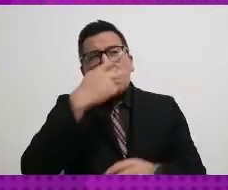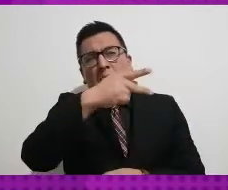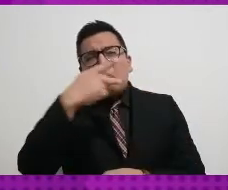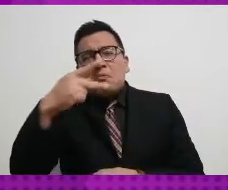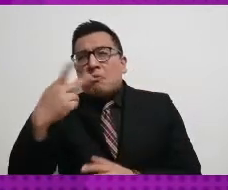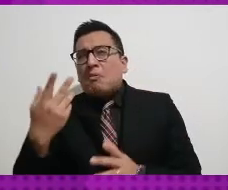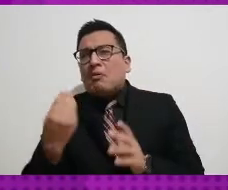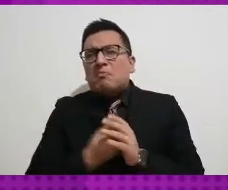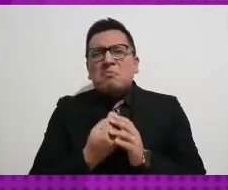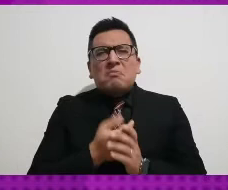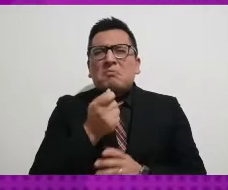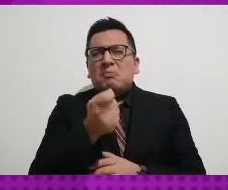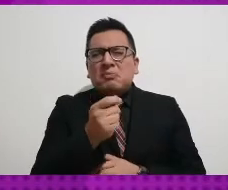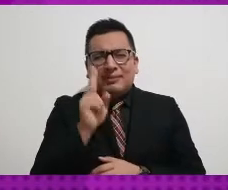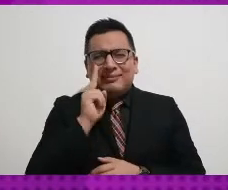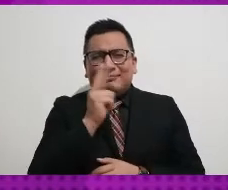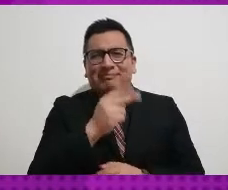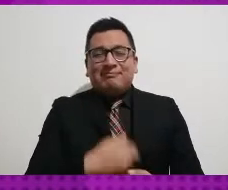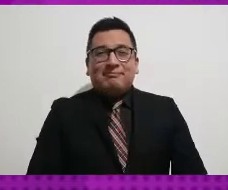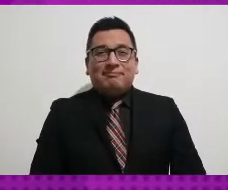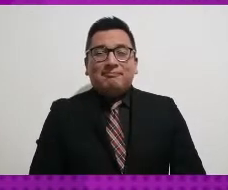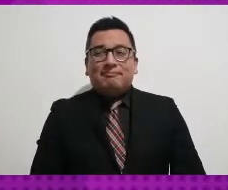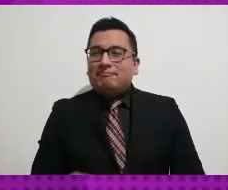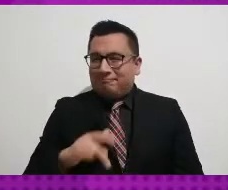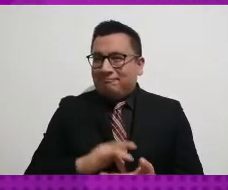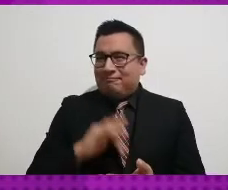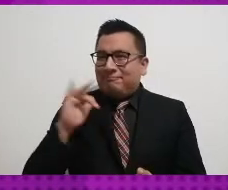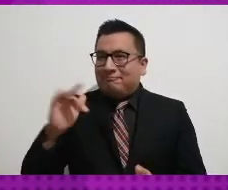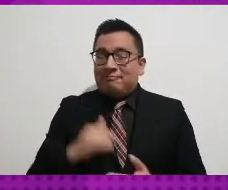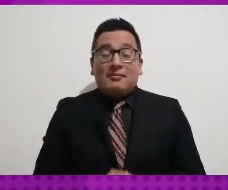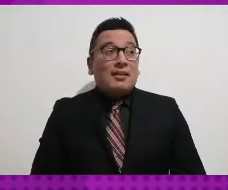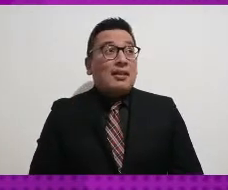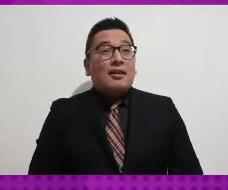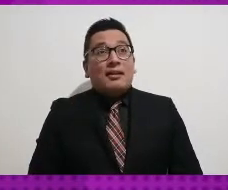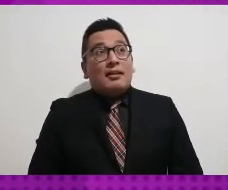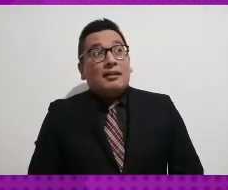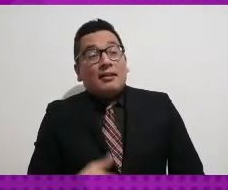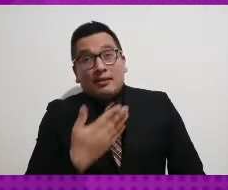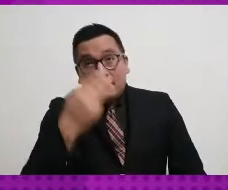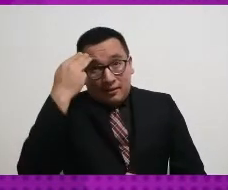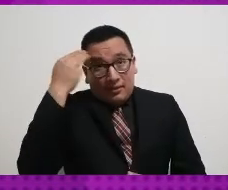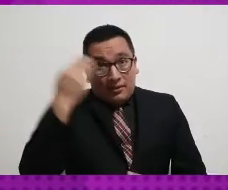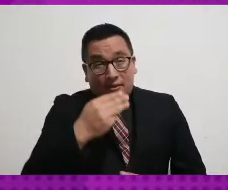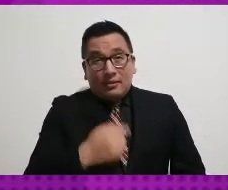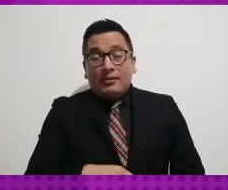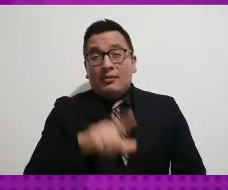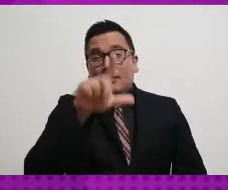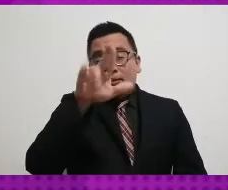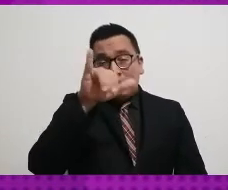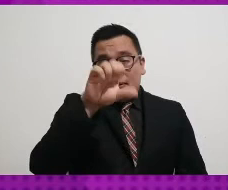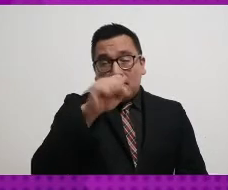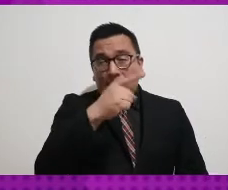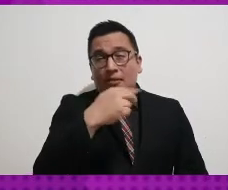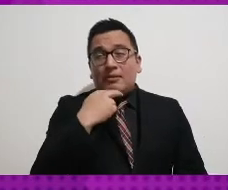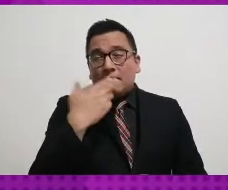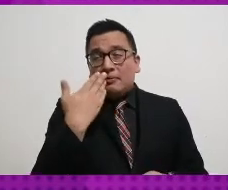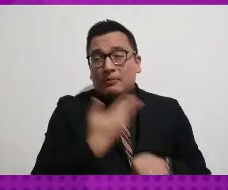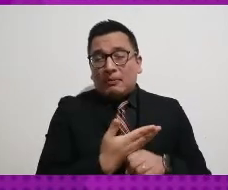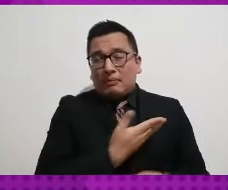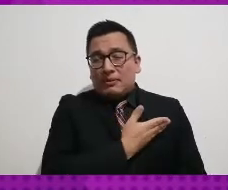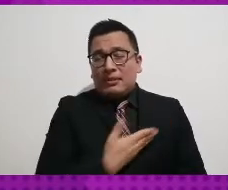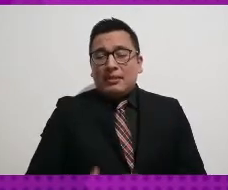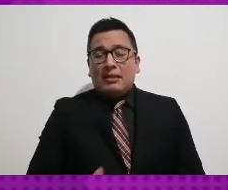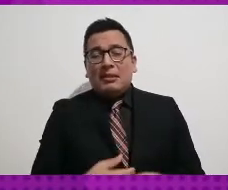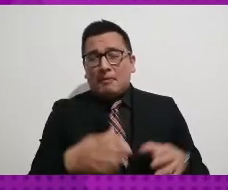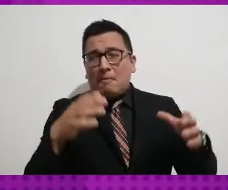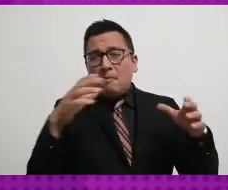Luis González Briceño. Adelante, consejera. Muchas gracias, Guillermo. Bueno, maestro Luis González Briceño, comisionado presidente del Instituto Coahuilense